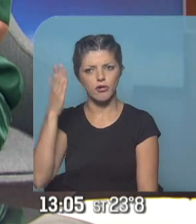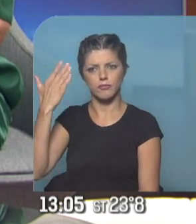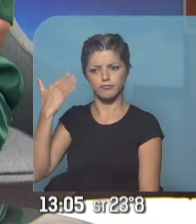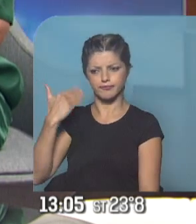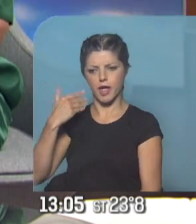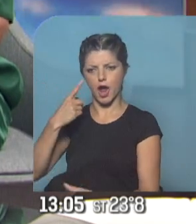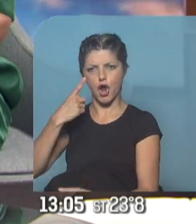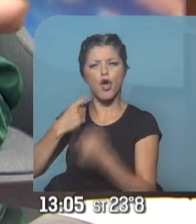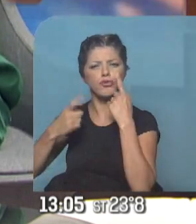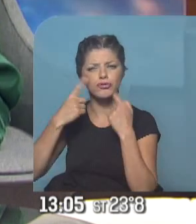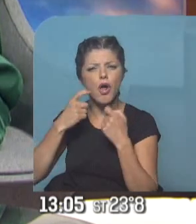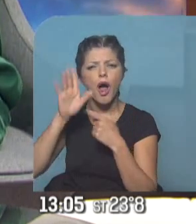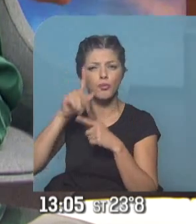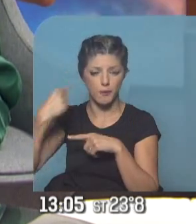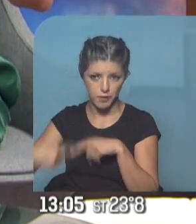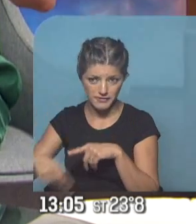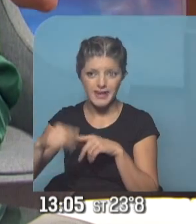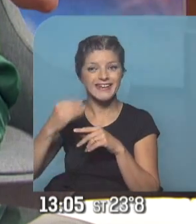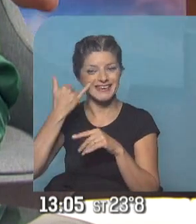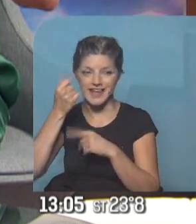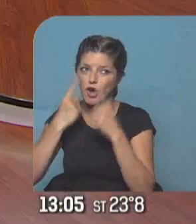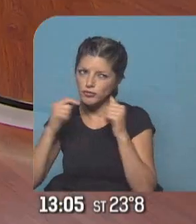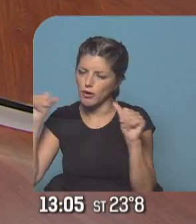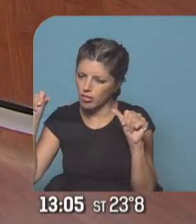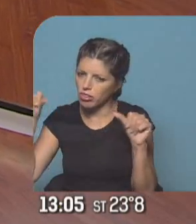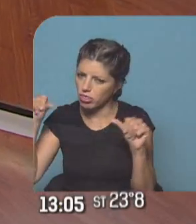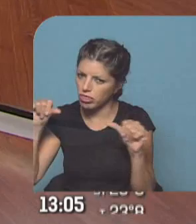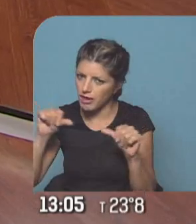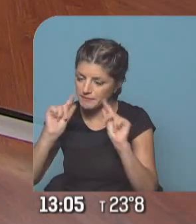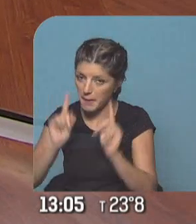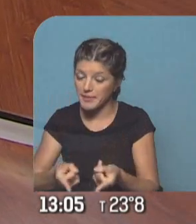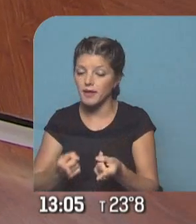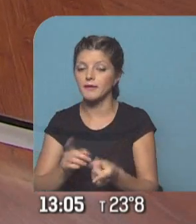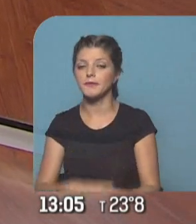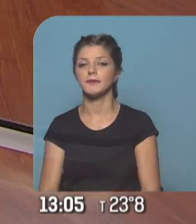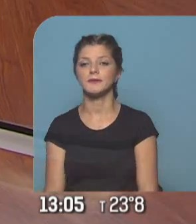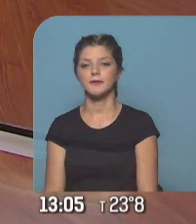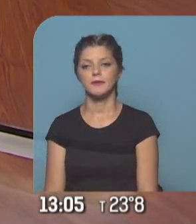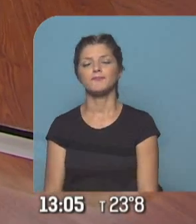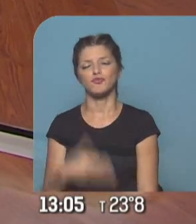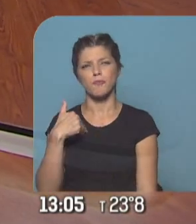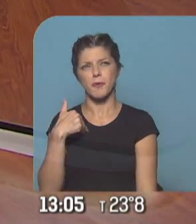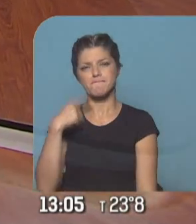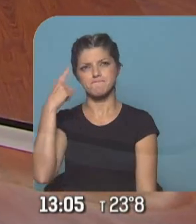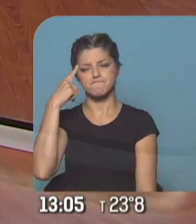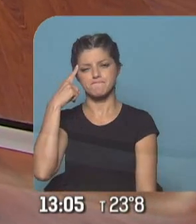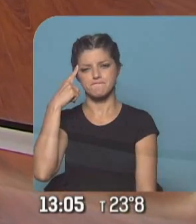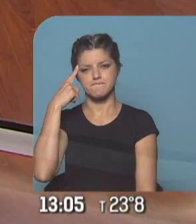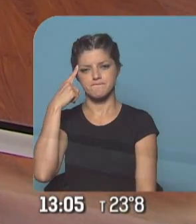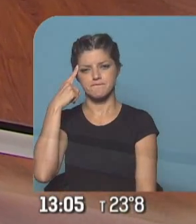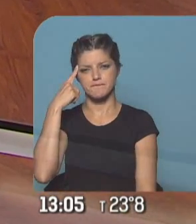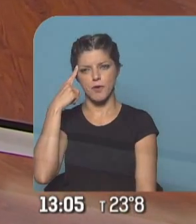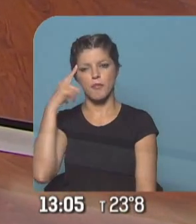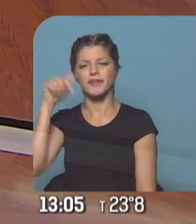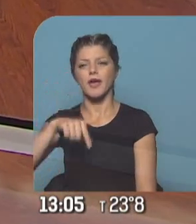control que había antes sobre algunas cosas, que ya había empezado a bajar ese control de todos modos. Pero uno podría imaginar las razones por las cuales esto